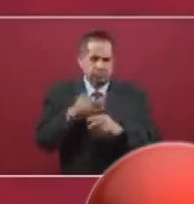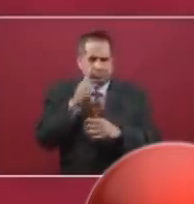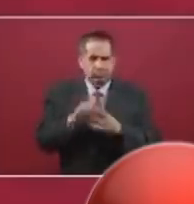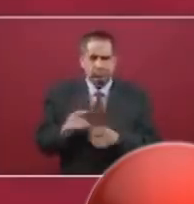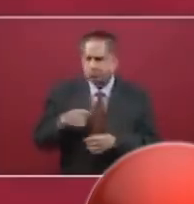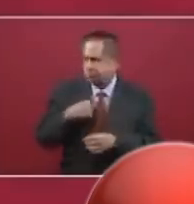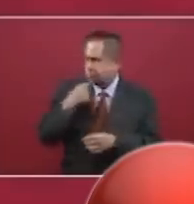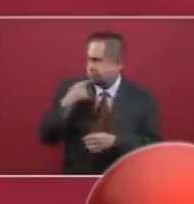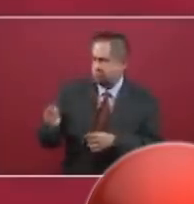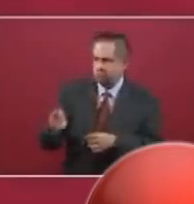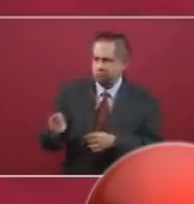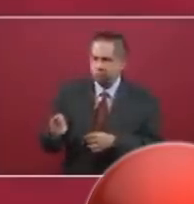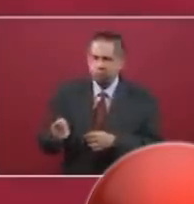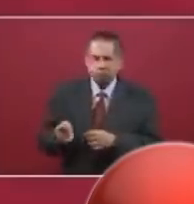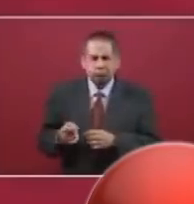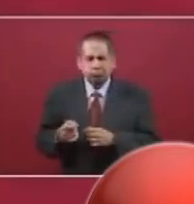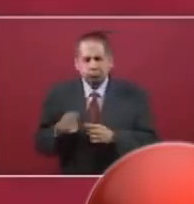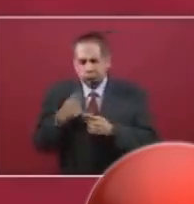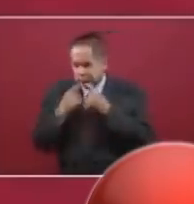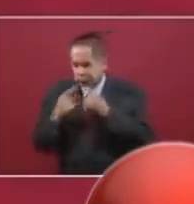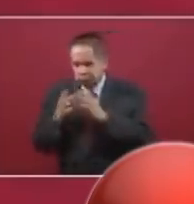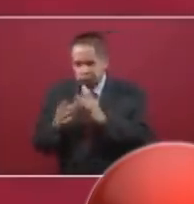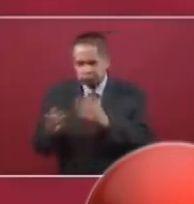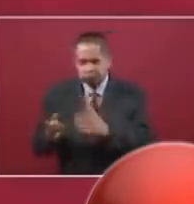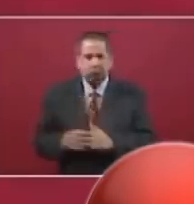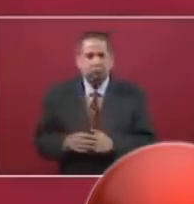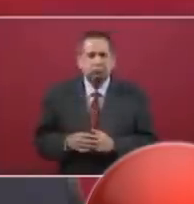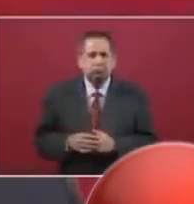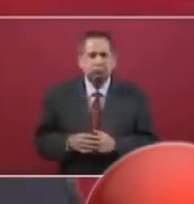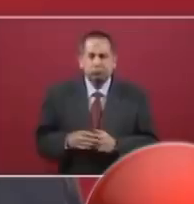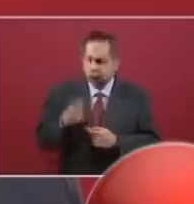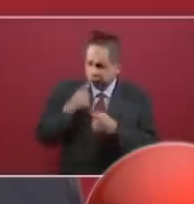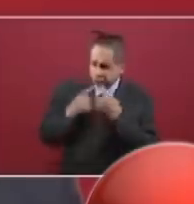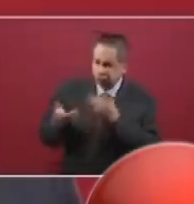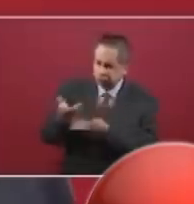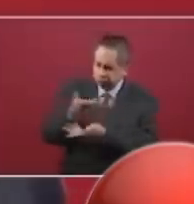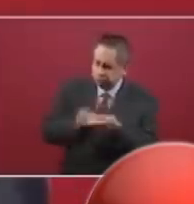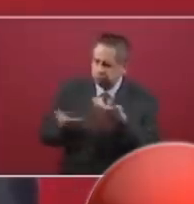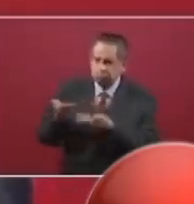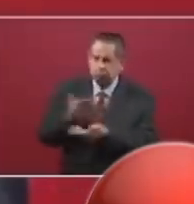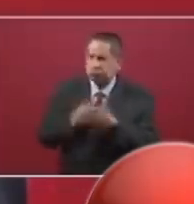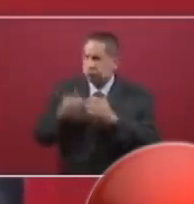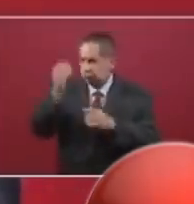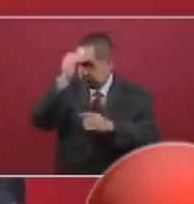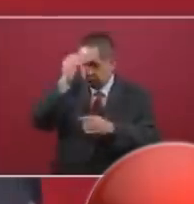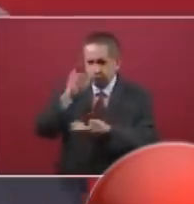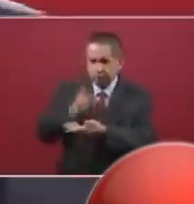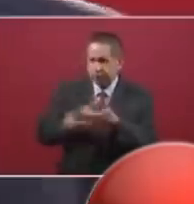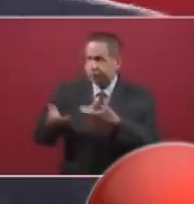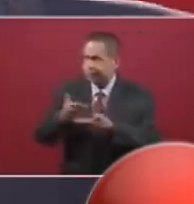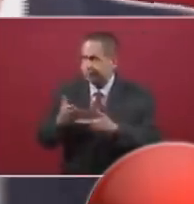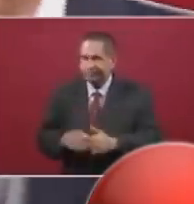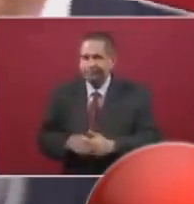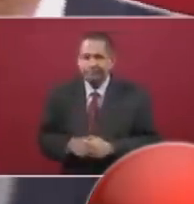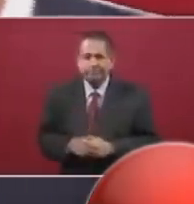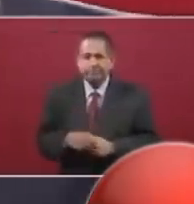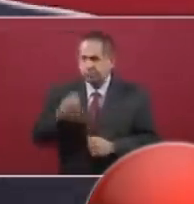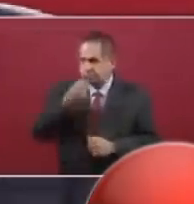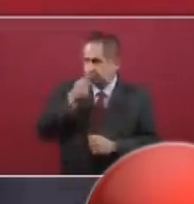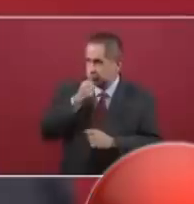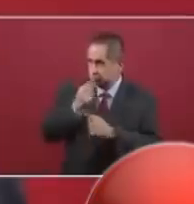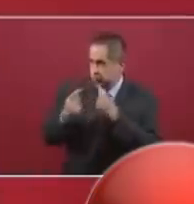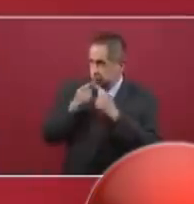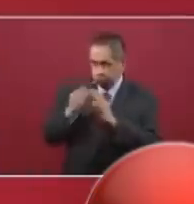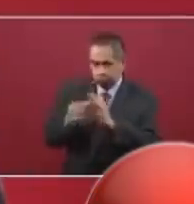o tuvimos un intercambio de opiniones, una entrevista